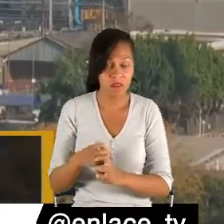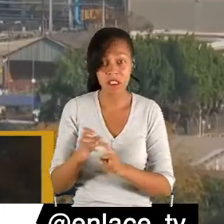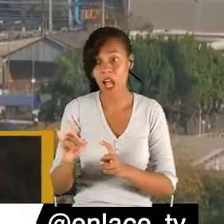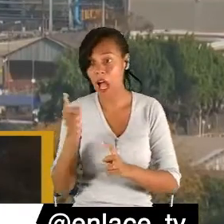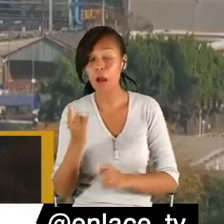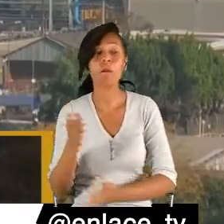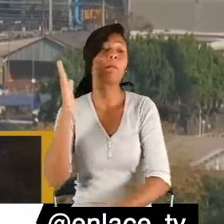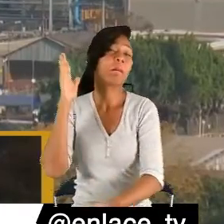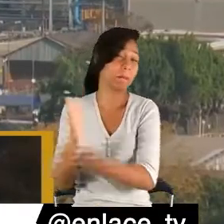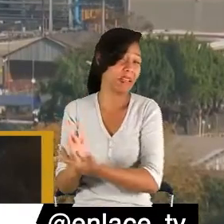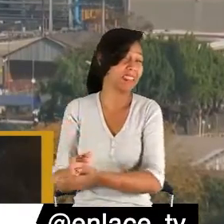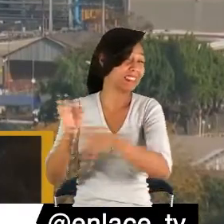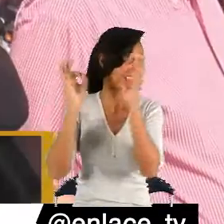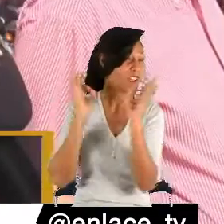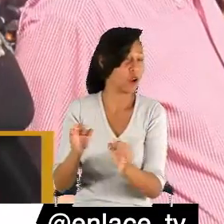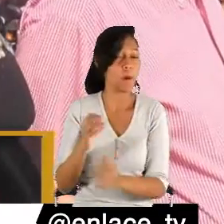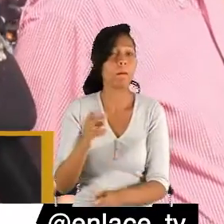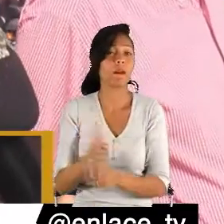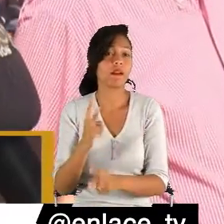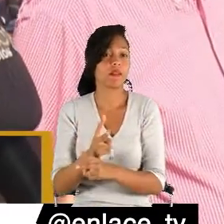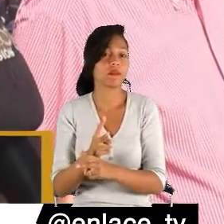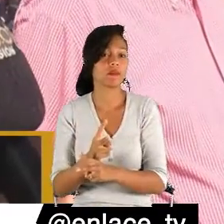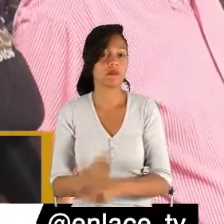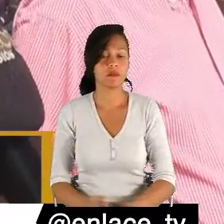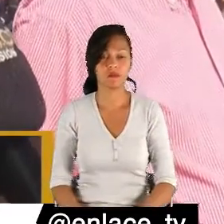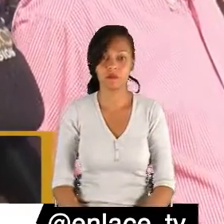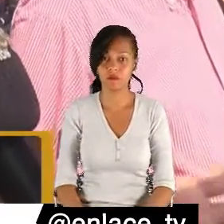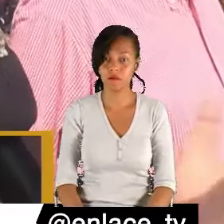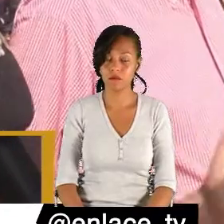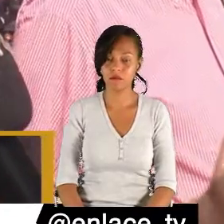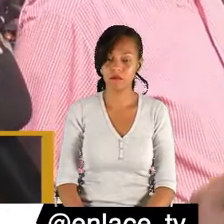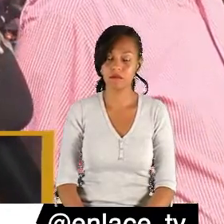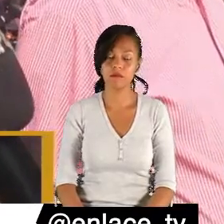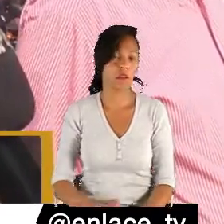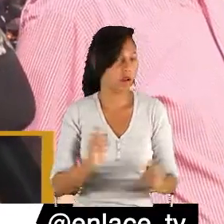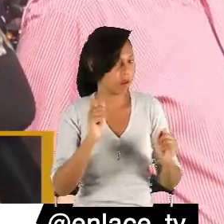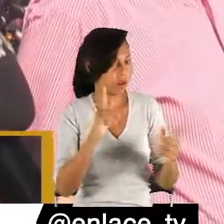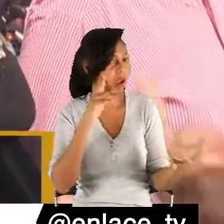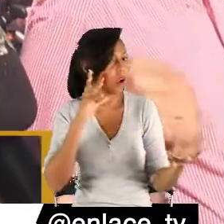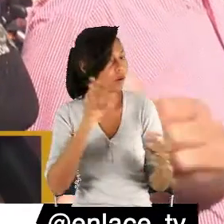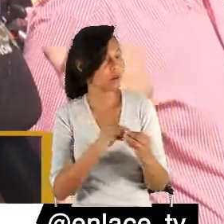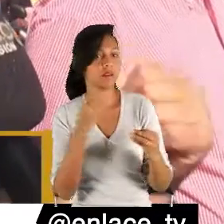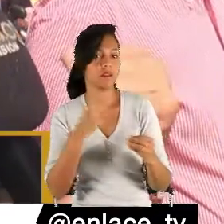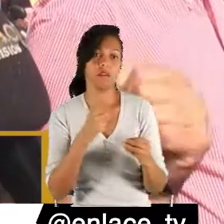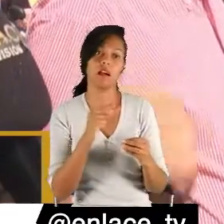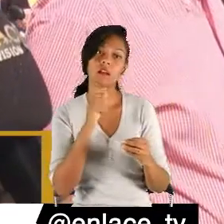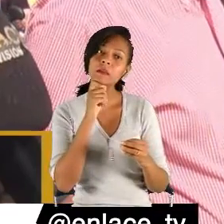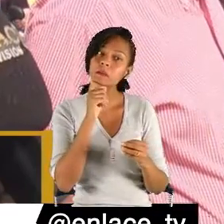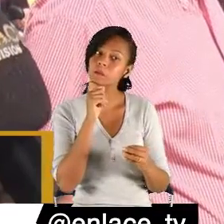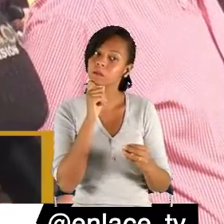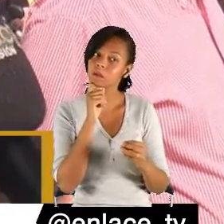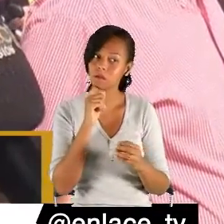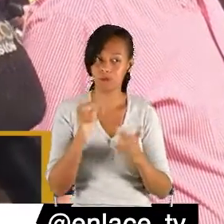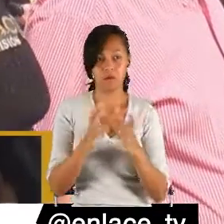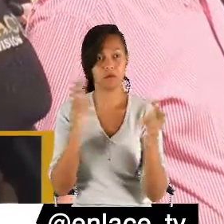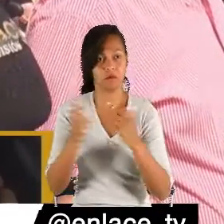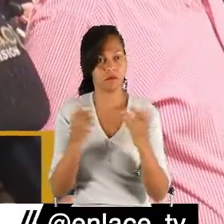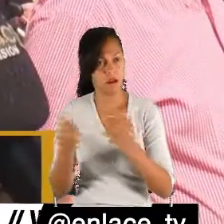sino de toda la población de barrancabermeja acordamos tener un espacio para ventilar el tema de la seguridad de la refinería